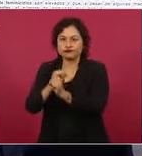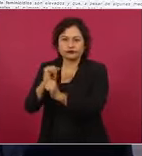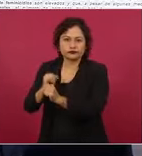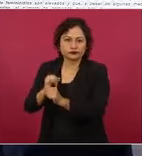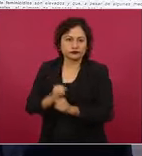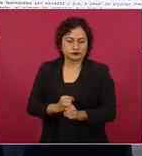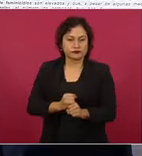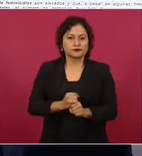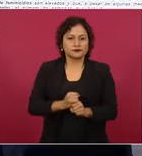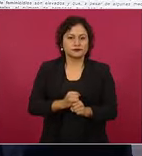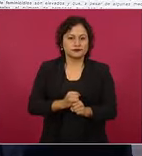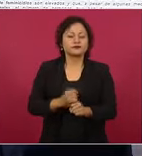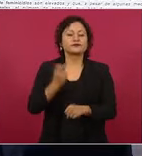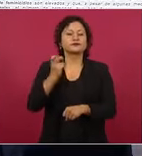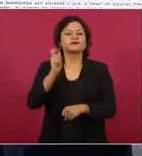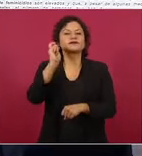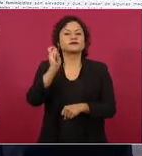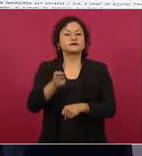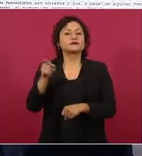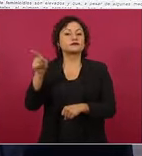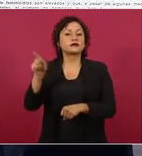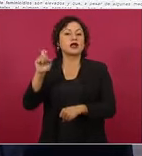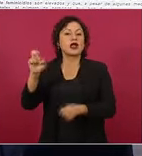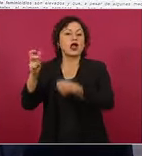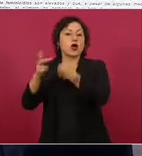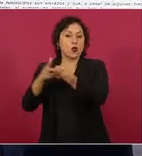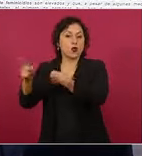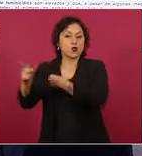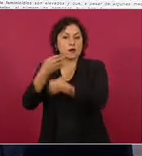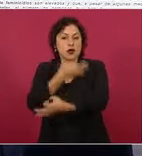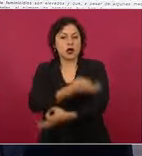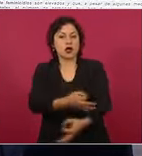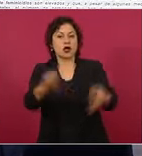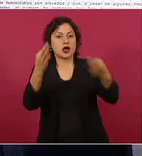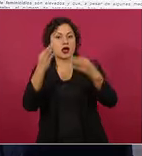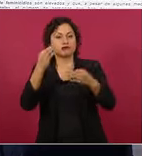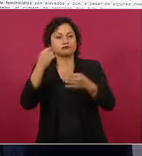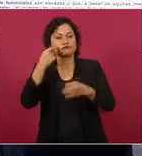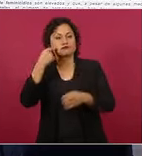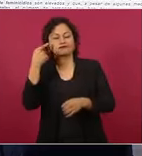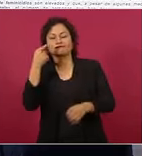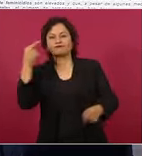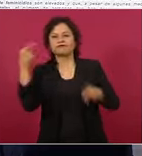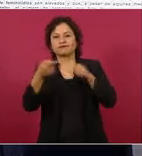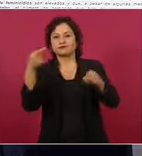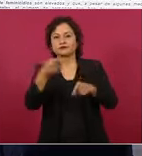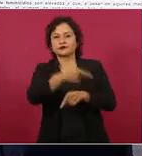naturaleza, calificó al gobierno de México y criticó de manera